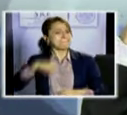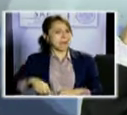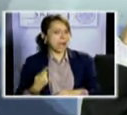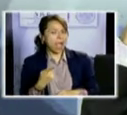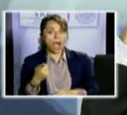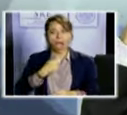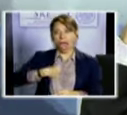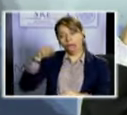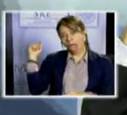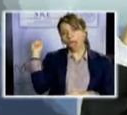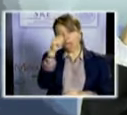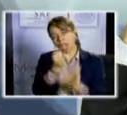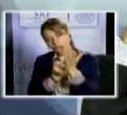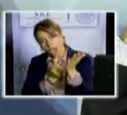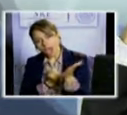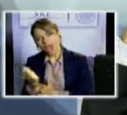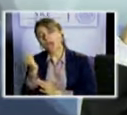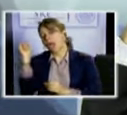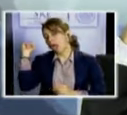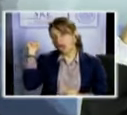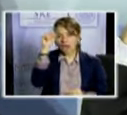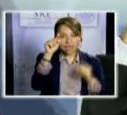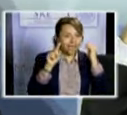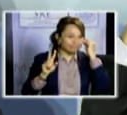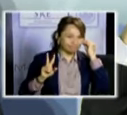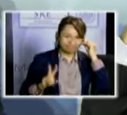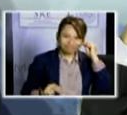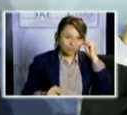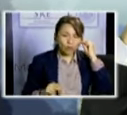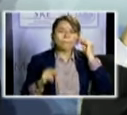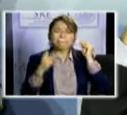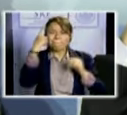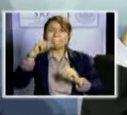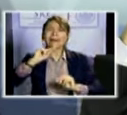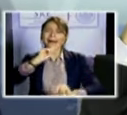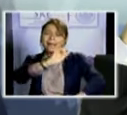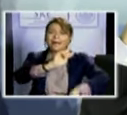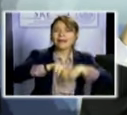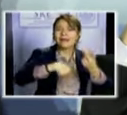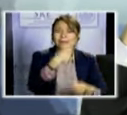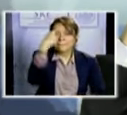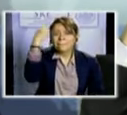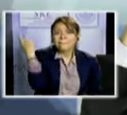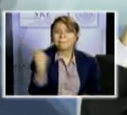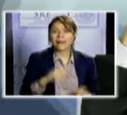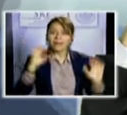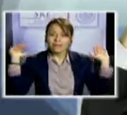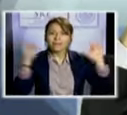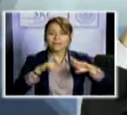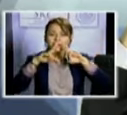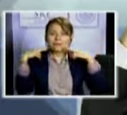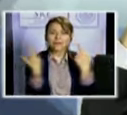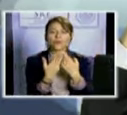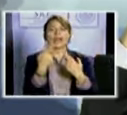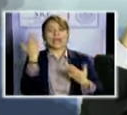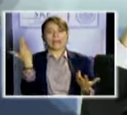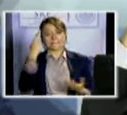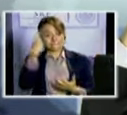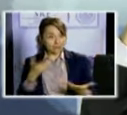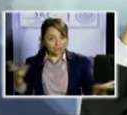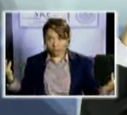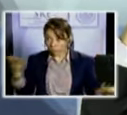lo ha planteado ya en varias ocasiones. Lo que vamos es a propiciar un debate abierto, incluyente,